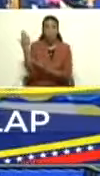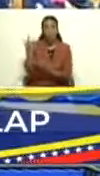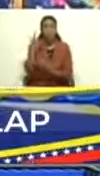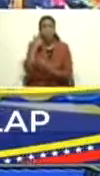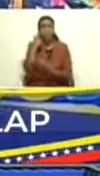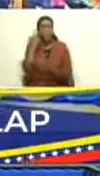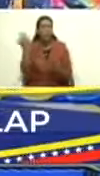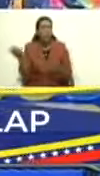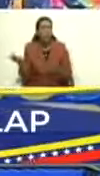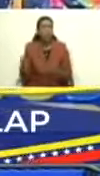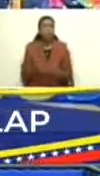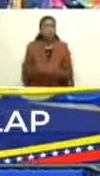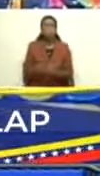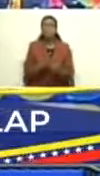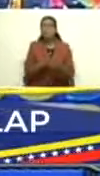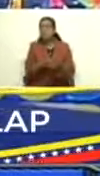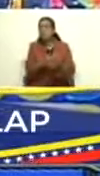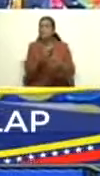Ayayay Uyuyuy.